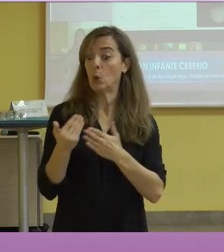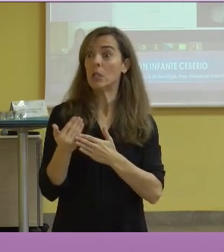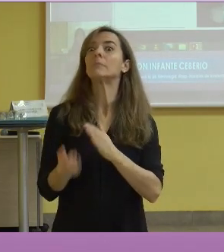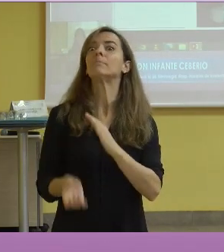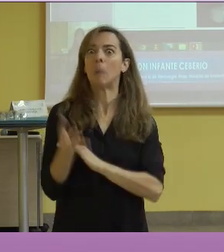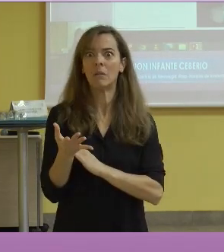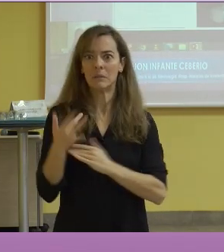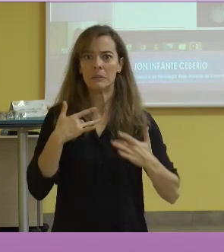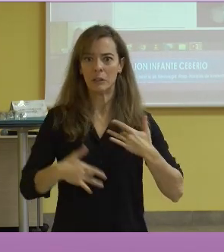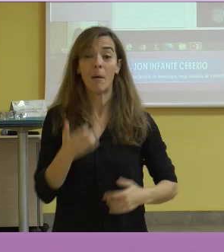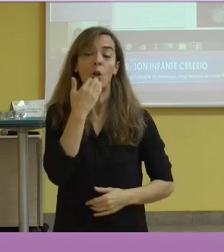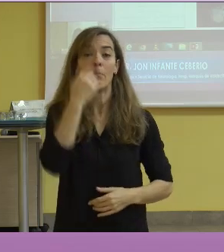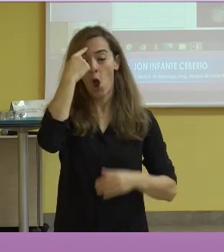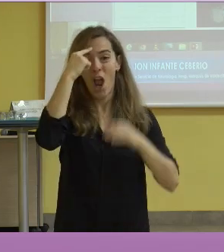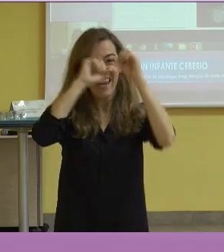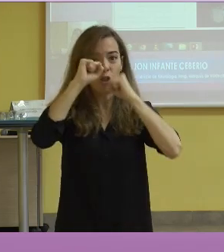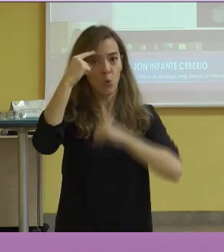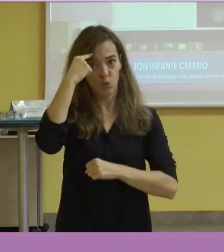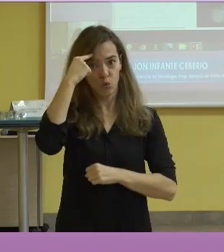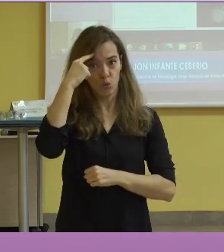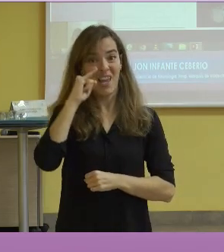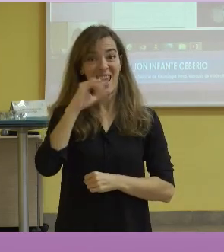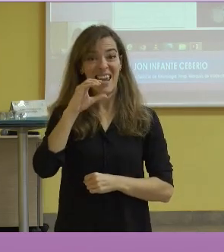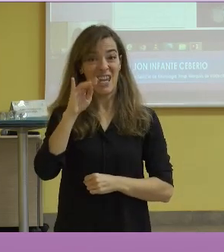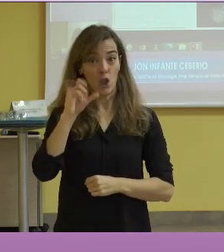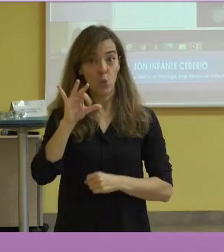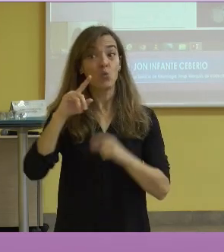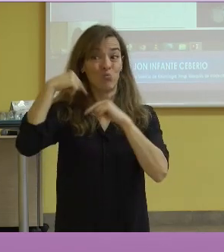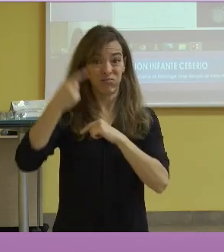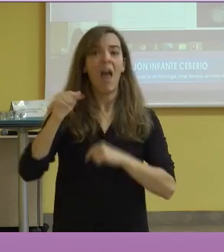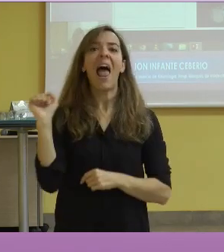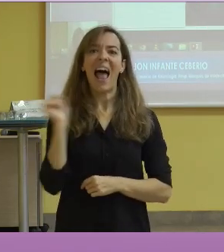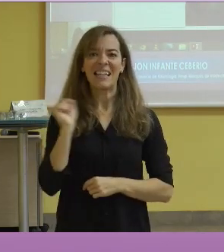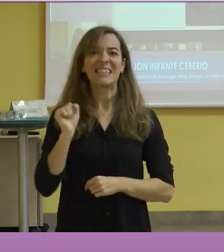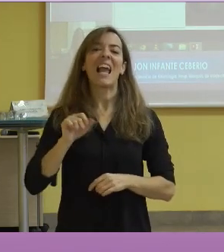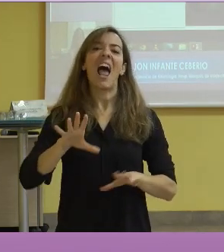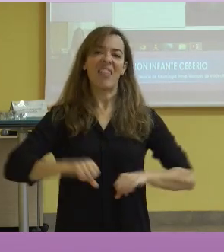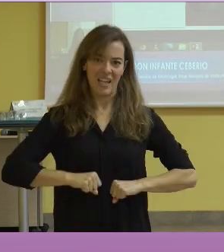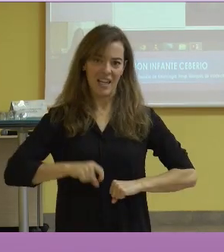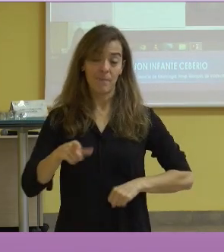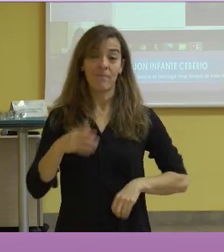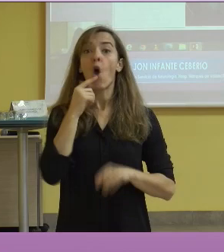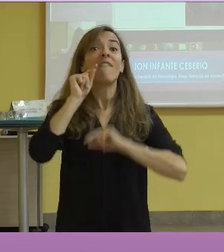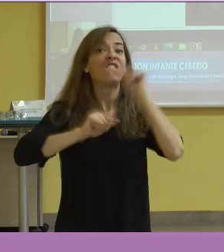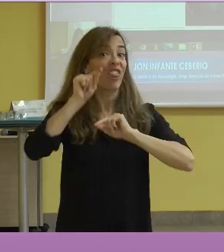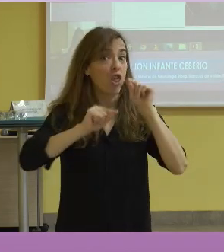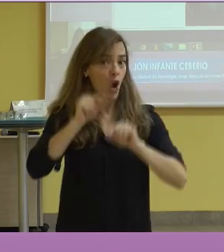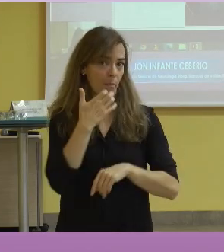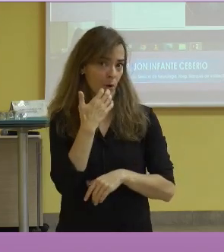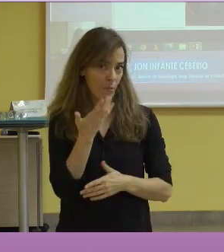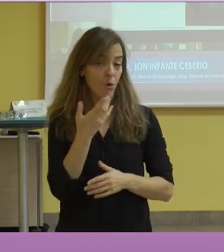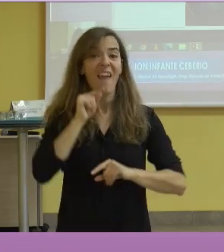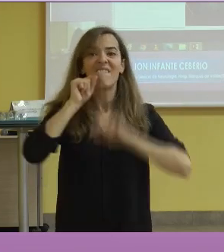Pues los ictus. Los ictus son una causa frecuente de ataxia adquirida. Las infecciones, hay